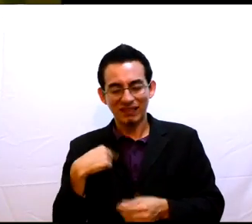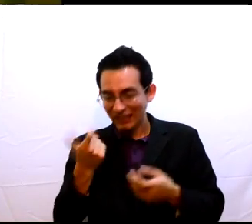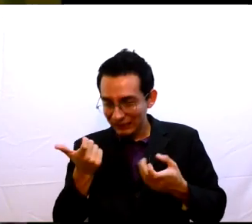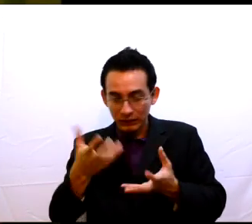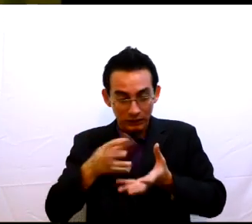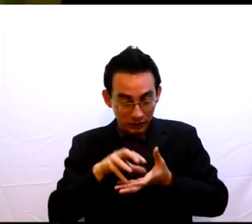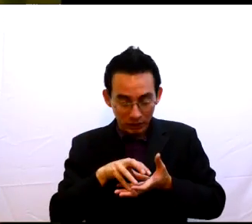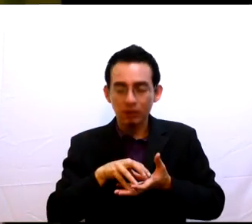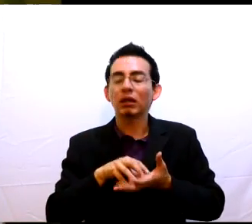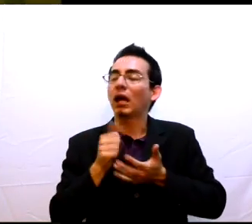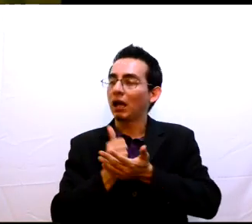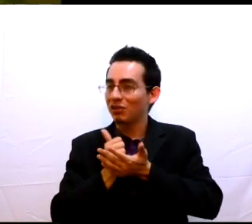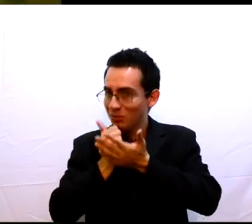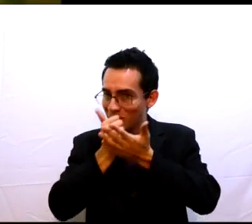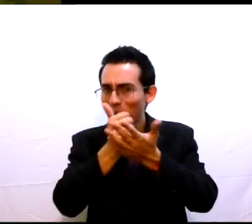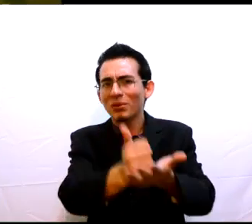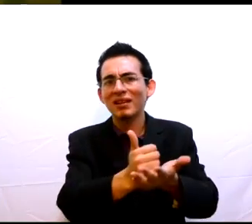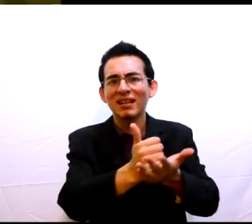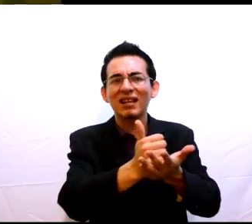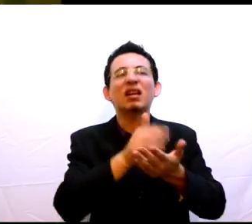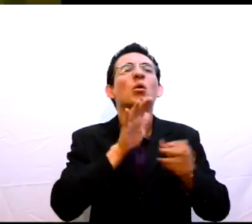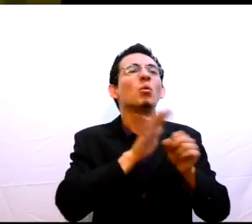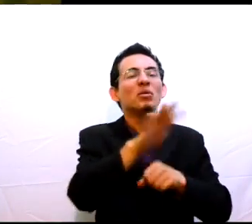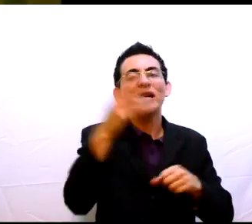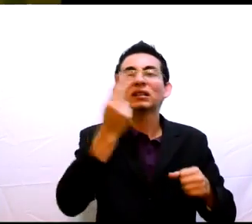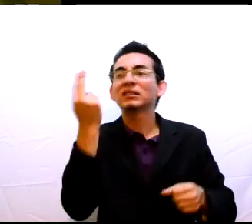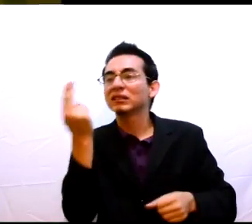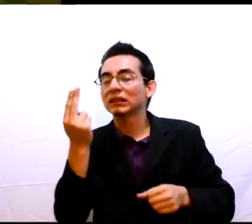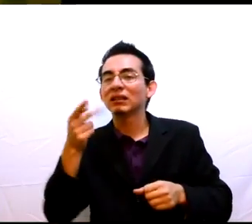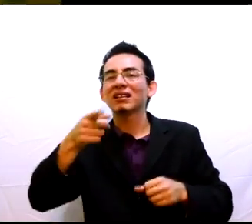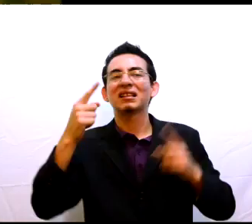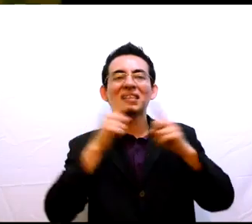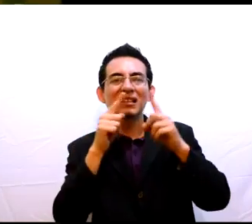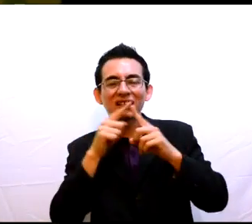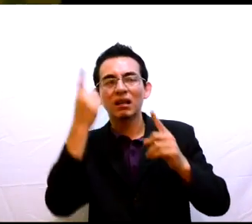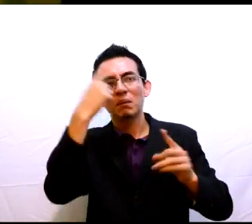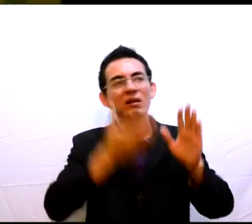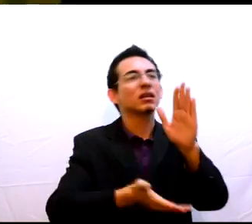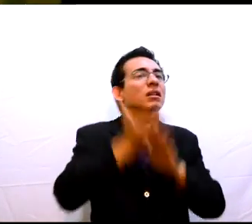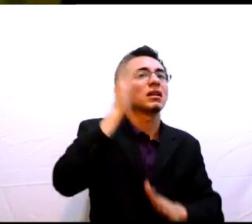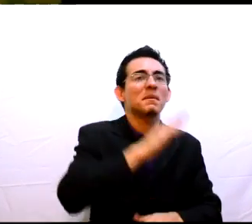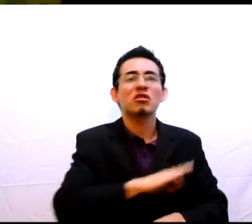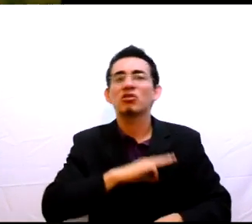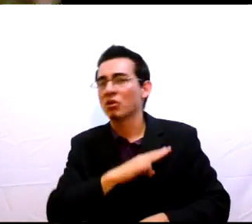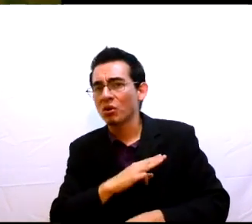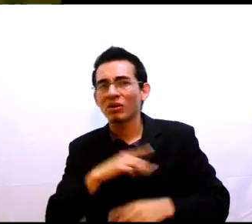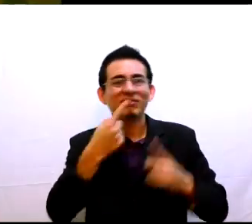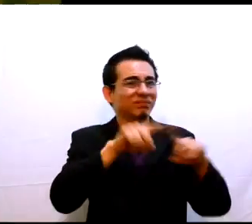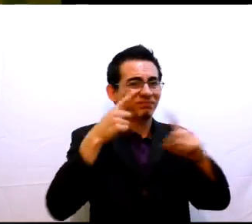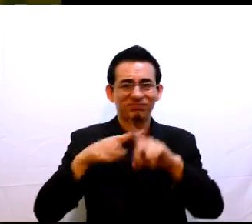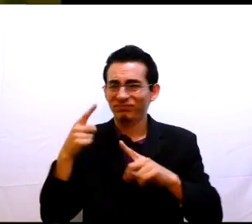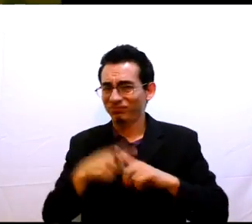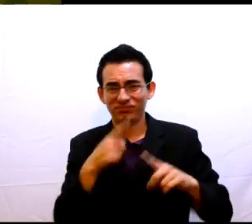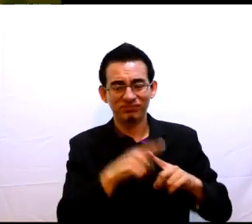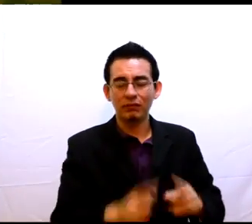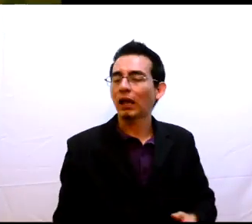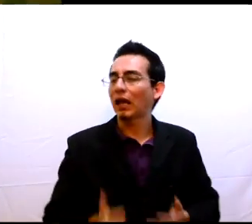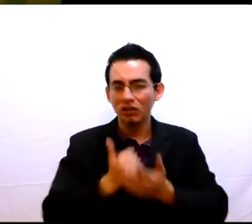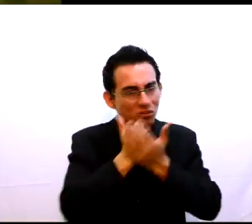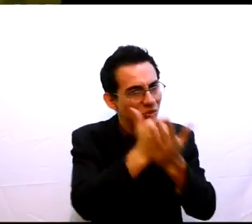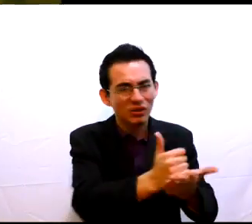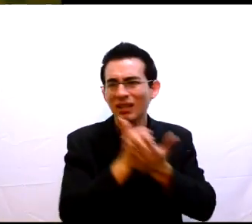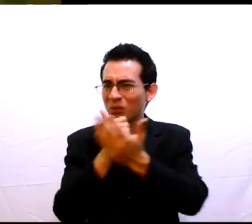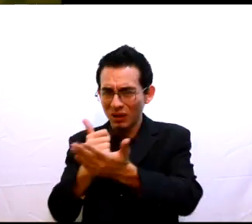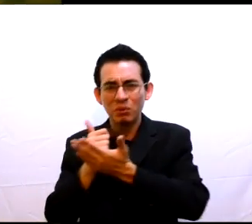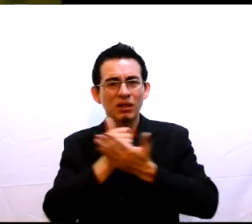la proclamación del evangelio en el que dice es creer entonces si no trabaje haciendo con